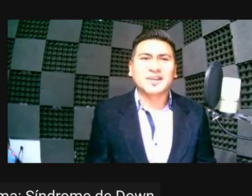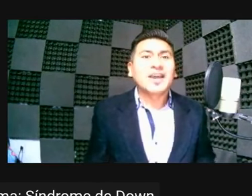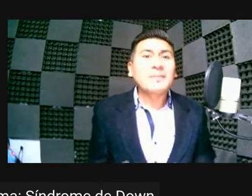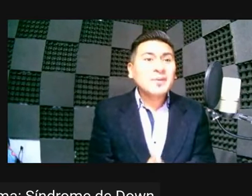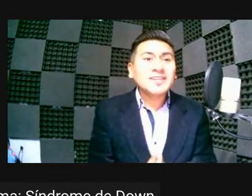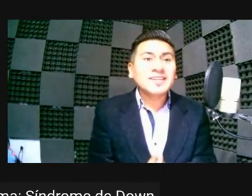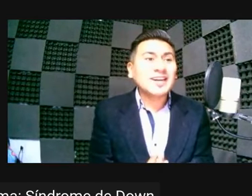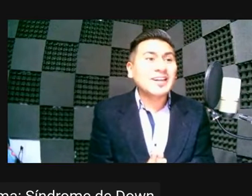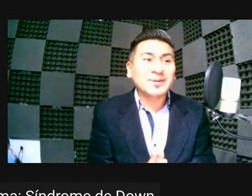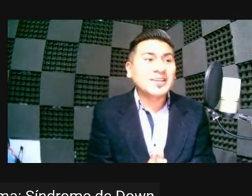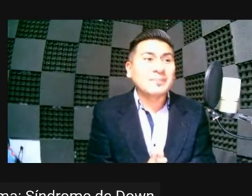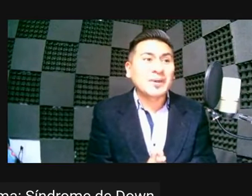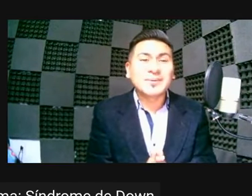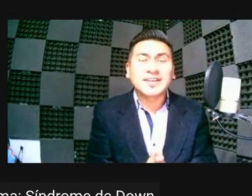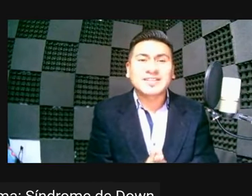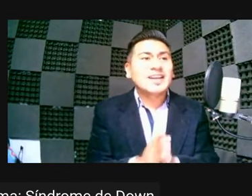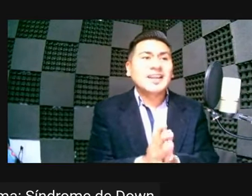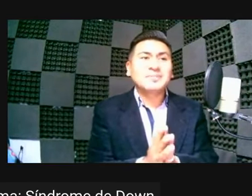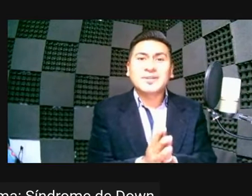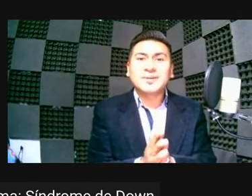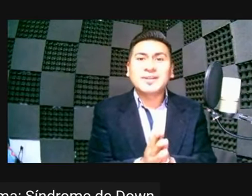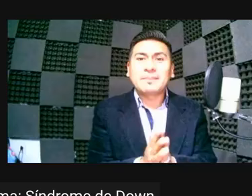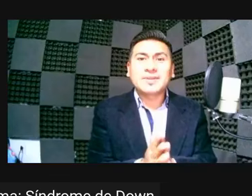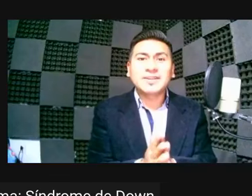transmisión. Vamos a entrar a la ronda de preguntas.